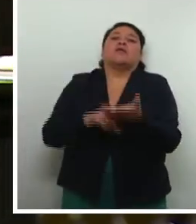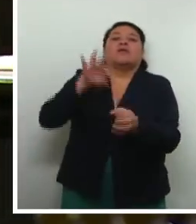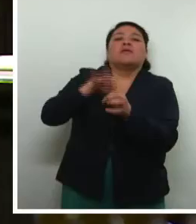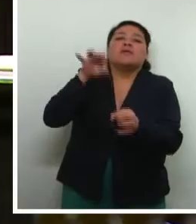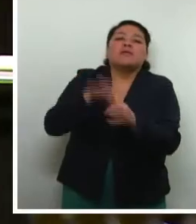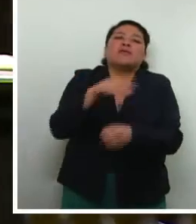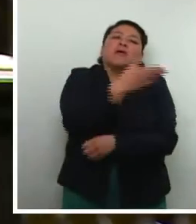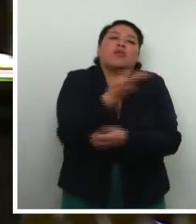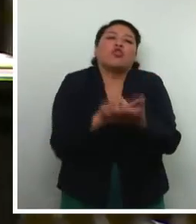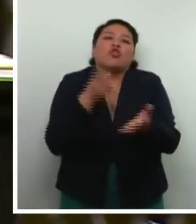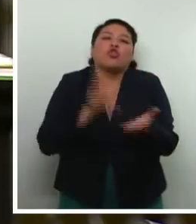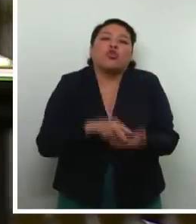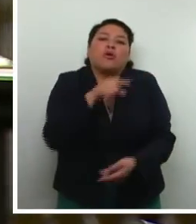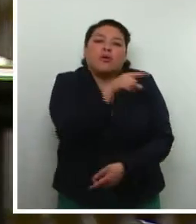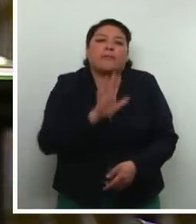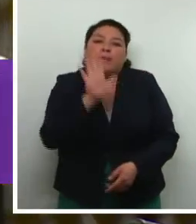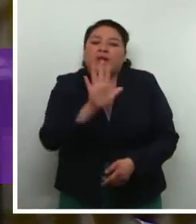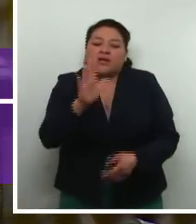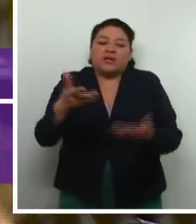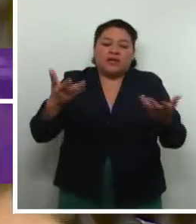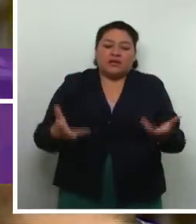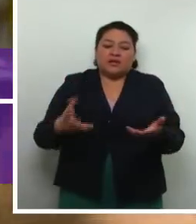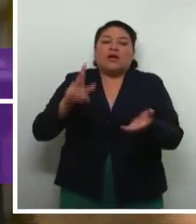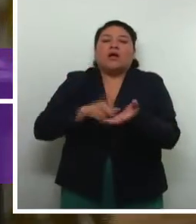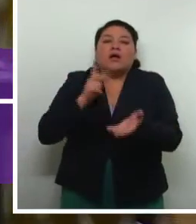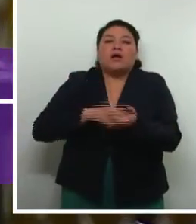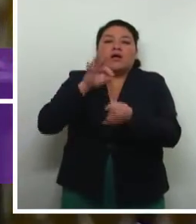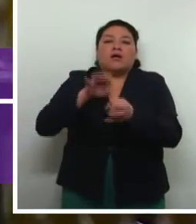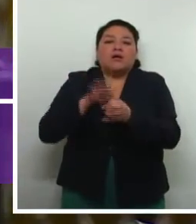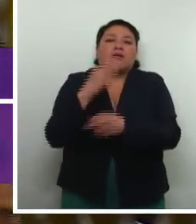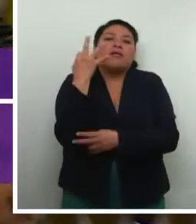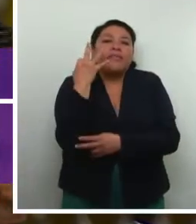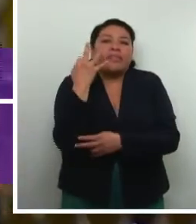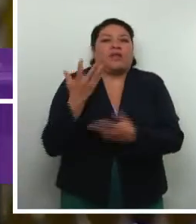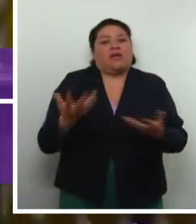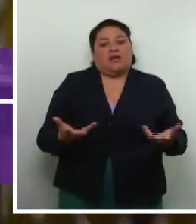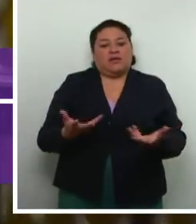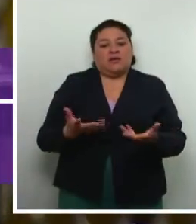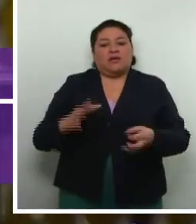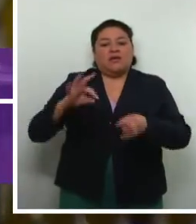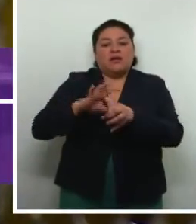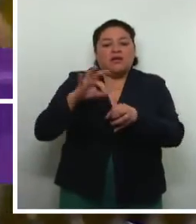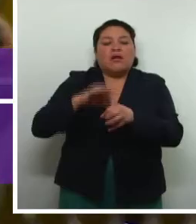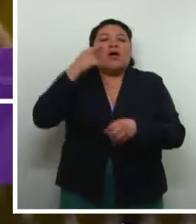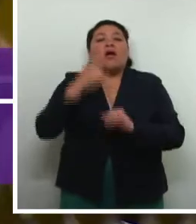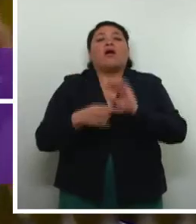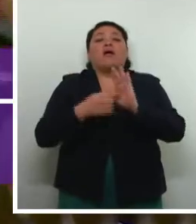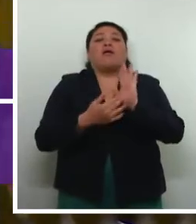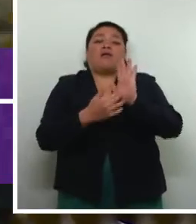votación y triple. O sea, aquí estamos.